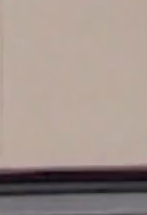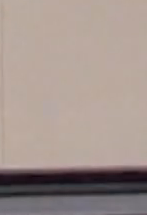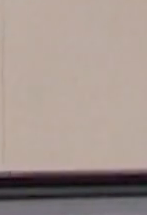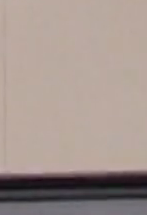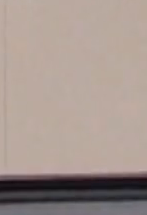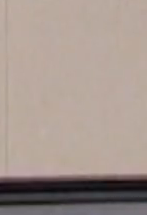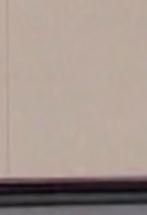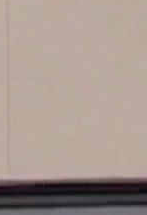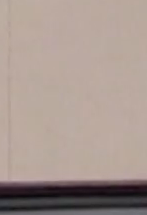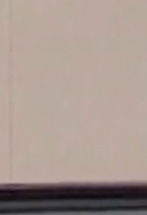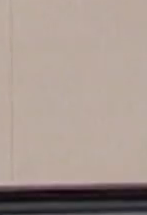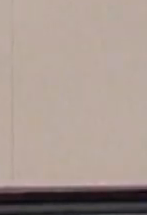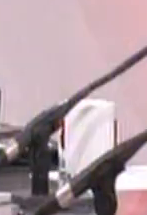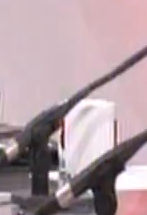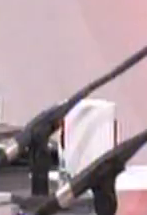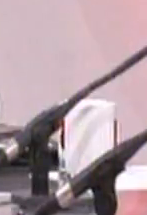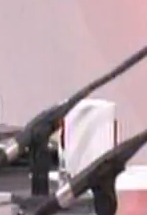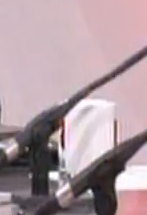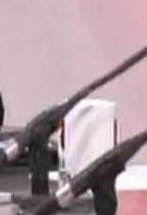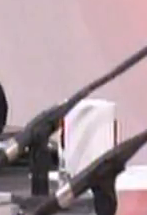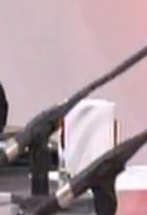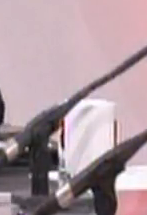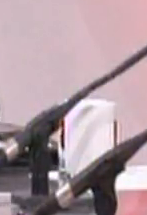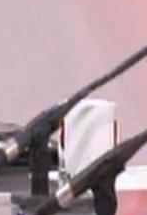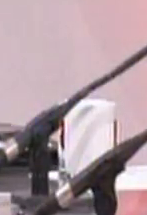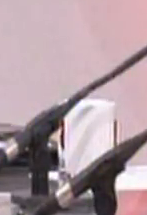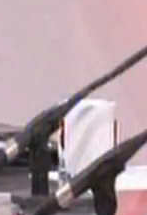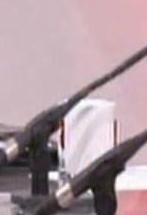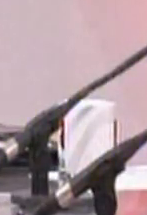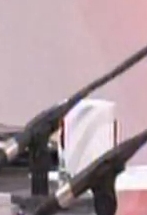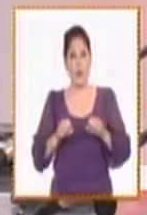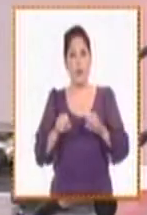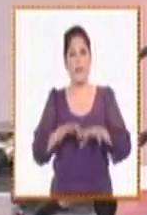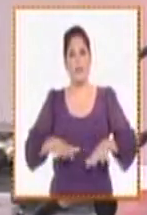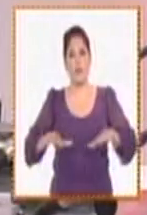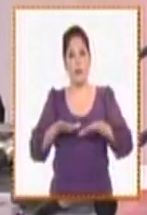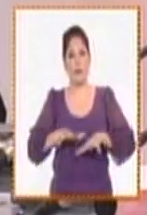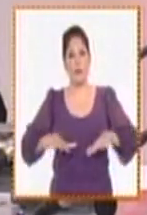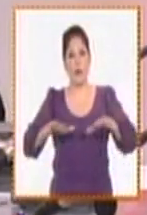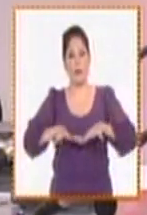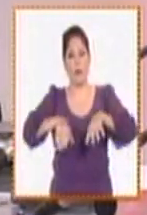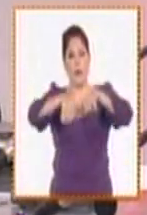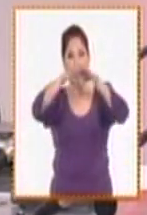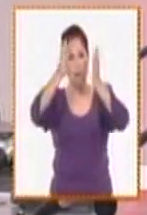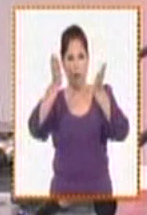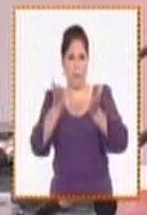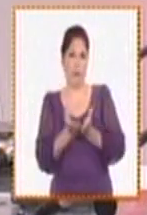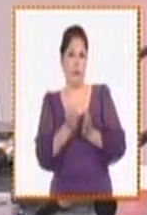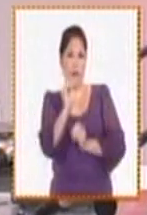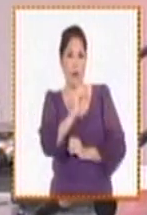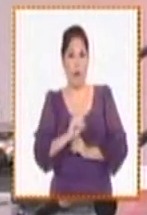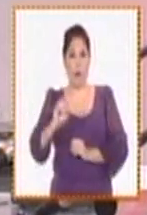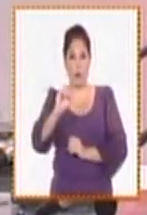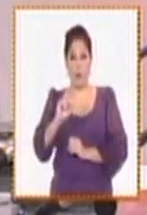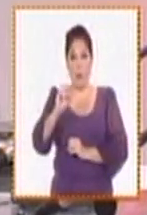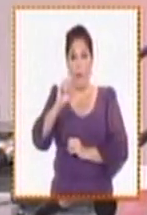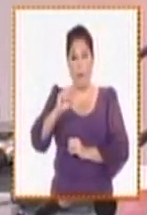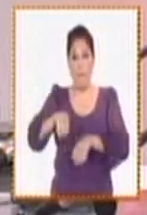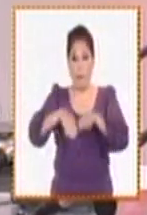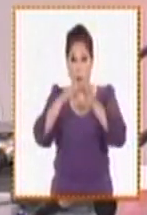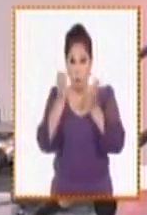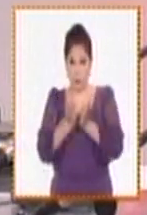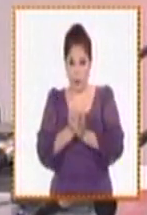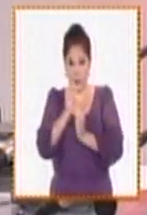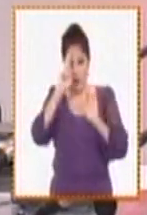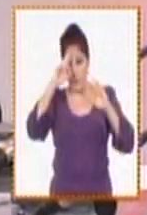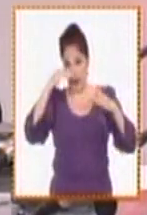del continente. Bueno, un repaso por la situación del mundo. La Organización de Naciones Unidas a mitad de